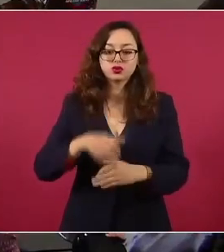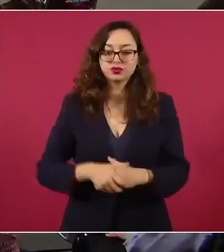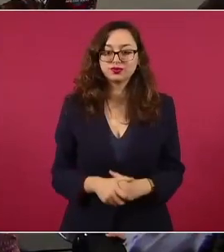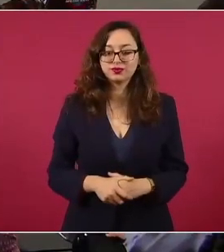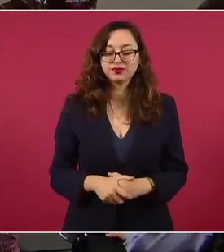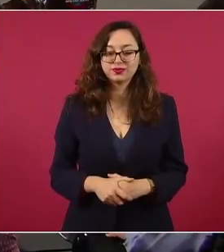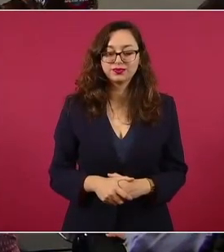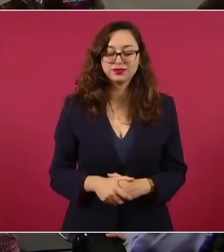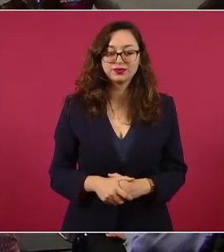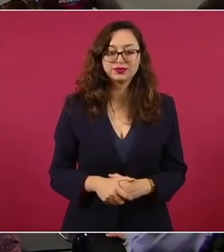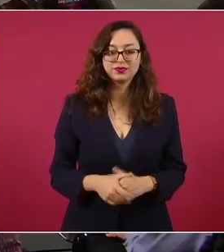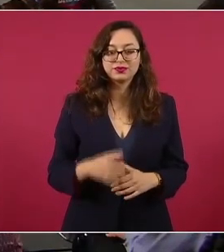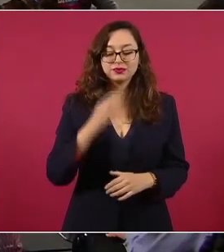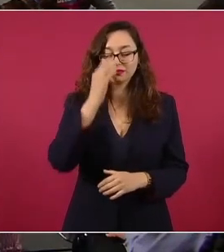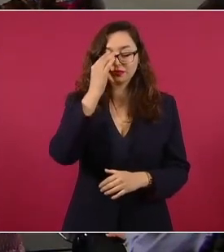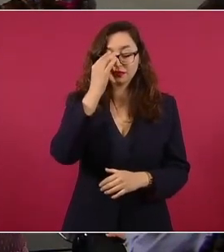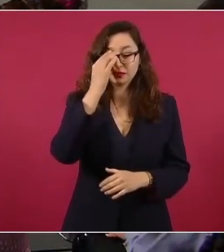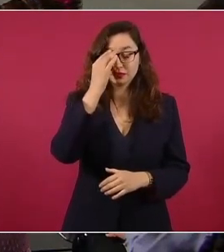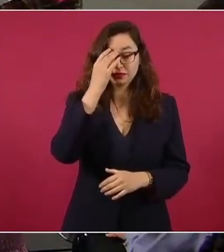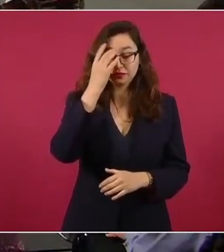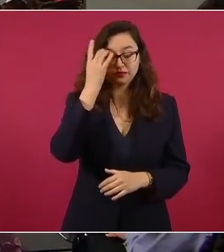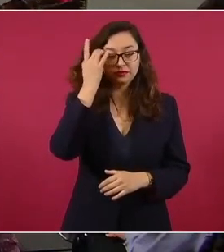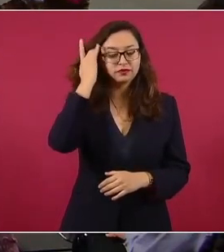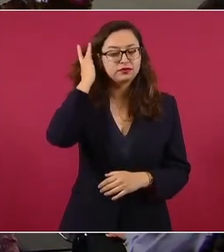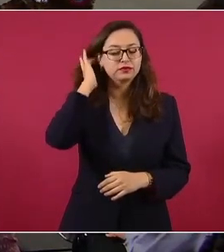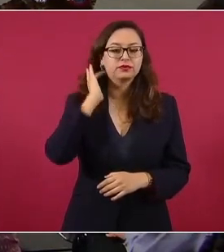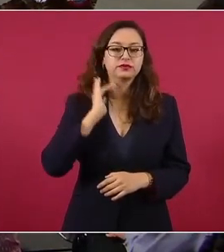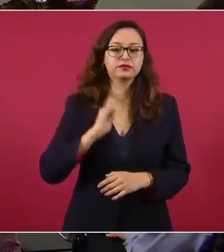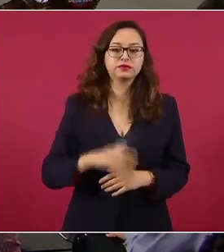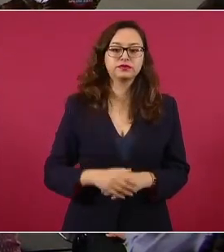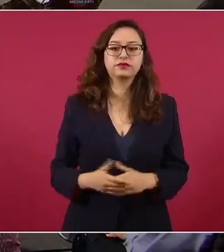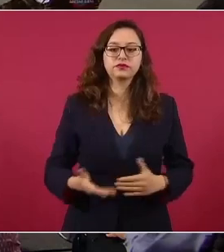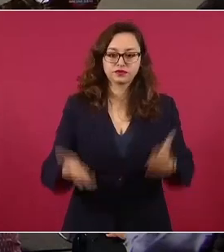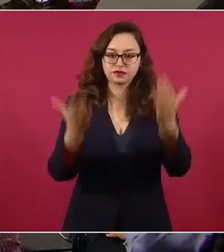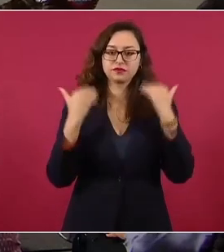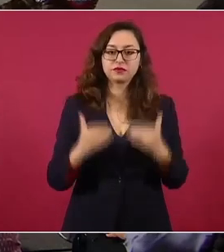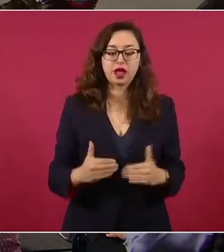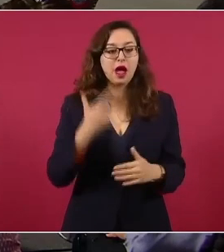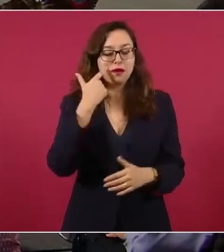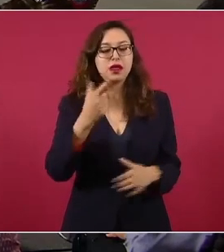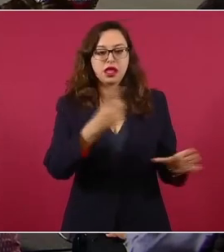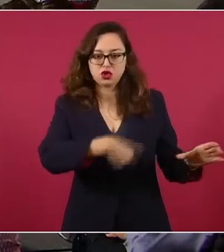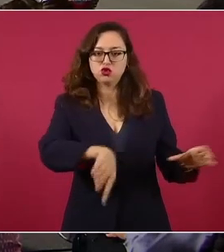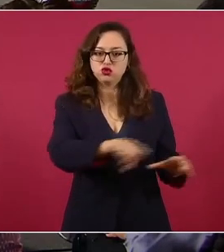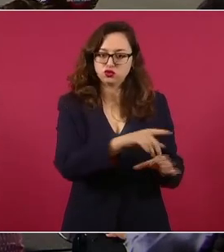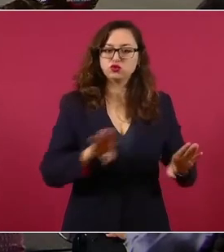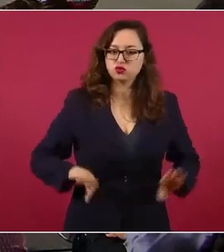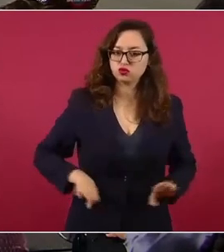Ahora vamos con los que participaron, los demócratas.